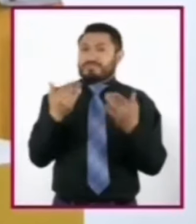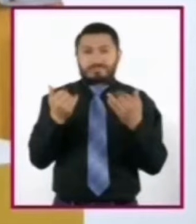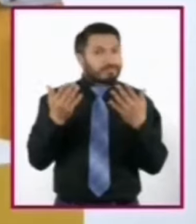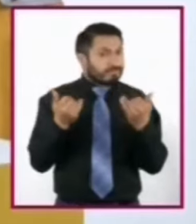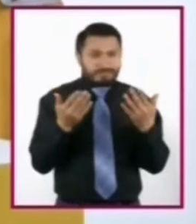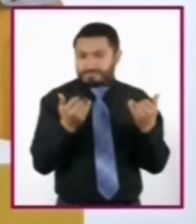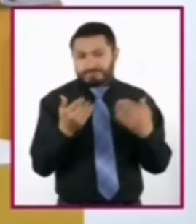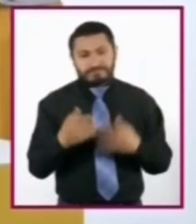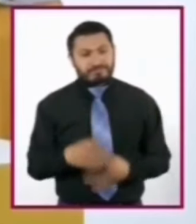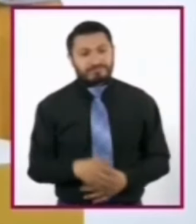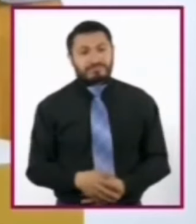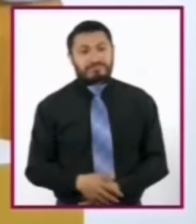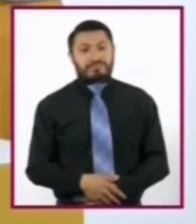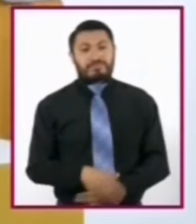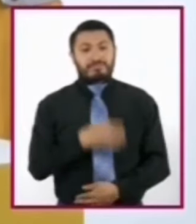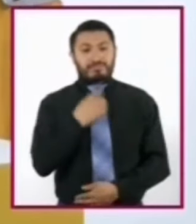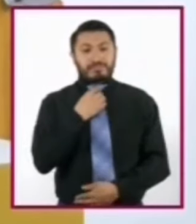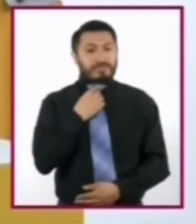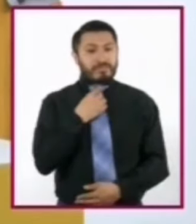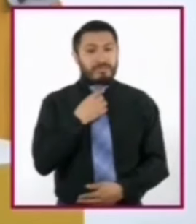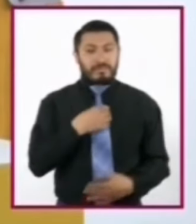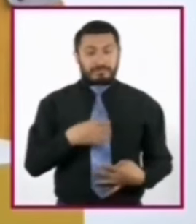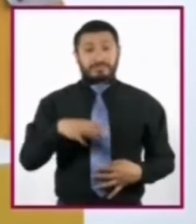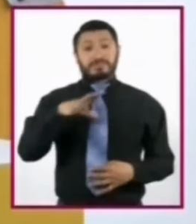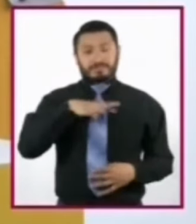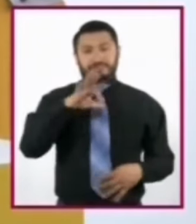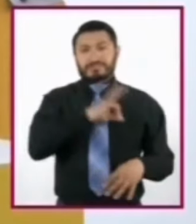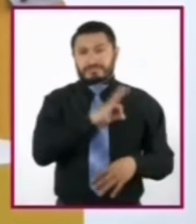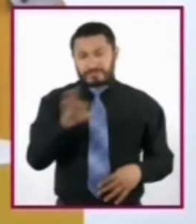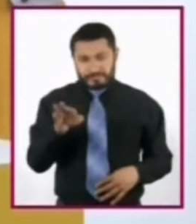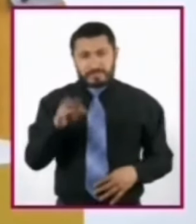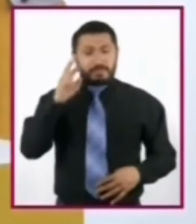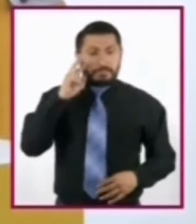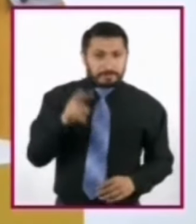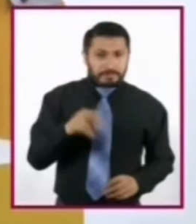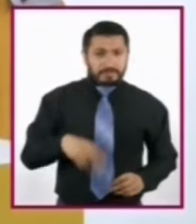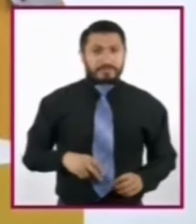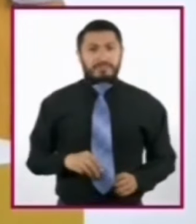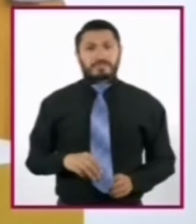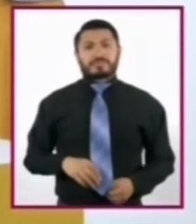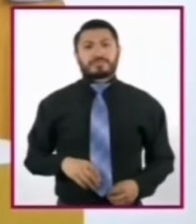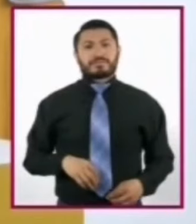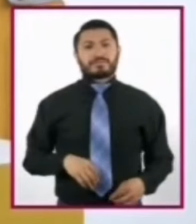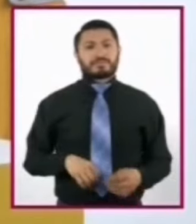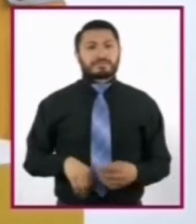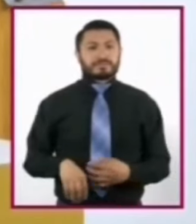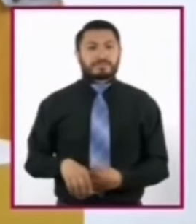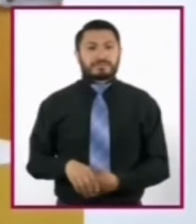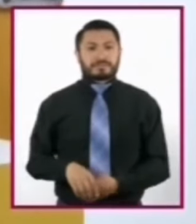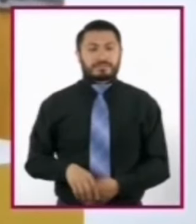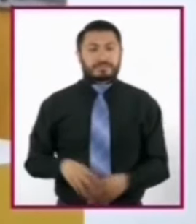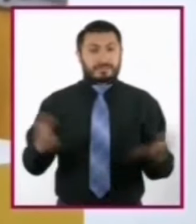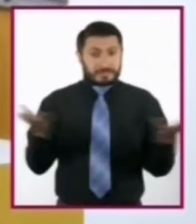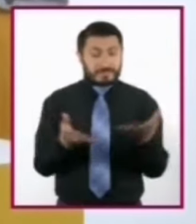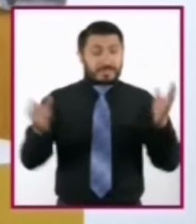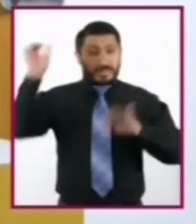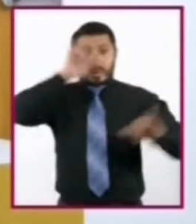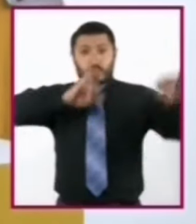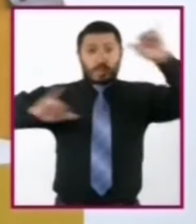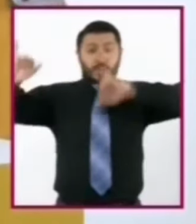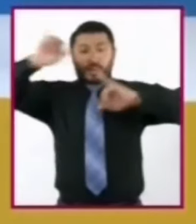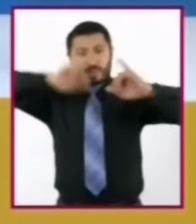no tenemos ninguno a la mano. Si hay una forma de observar de manera indirecta, vamos a hacer un